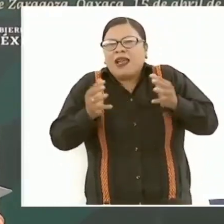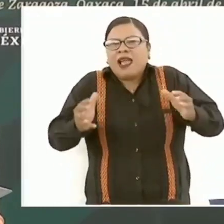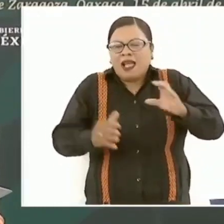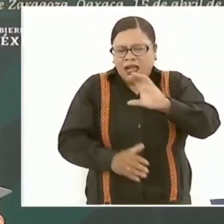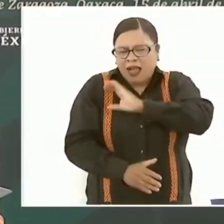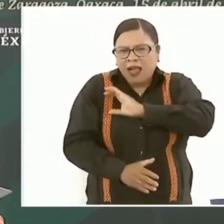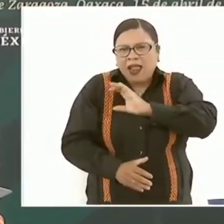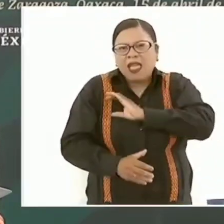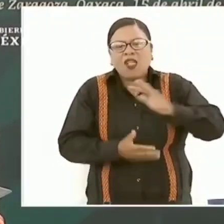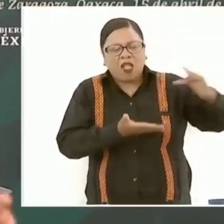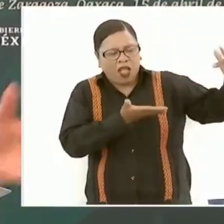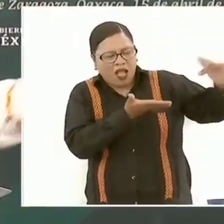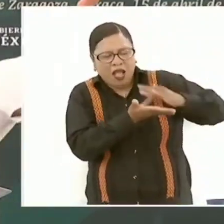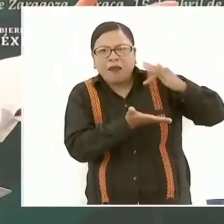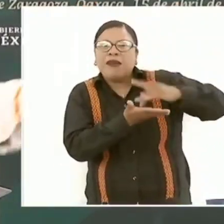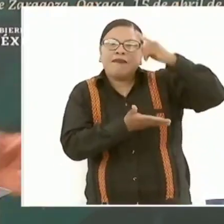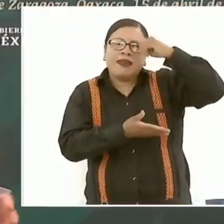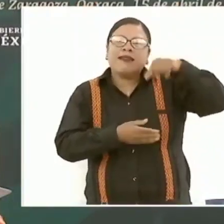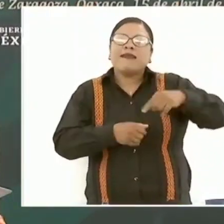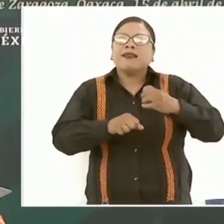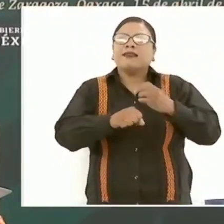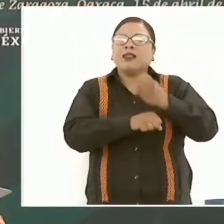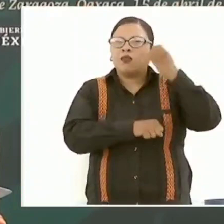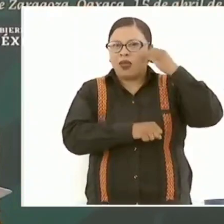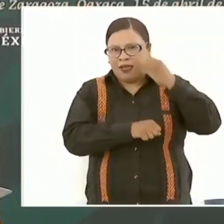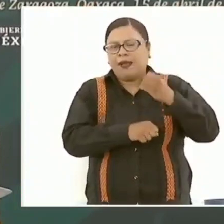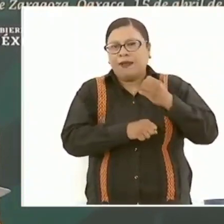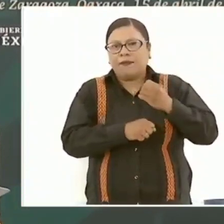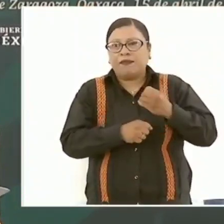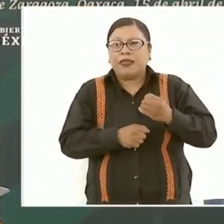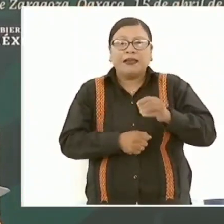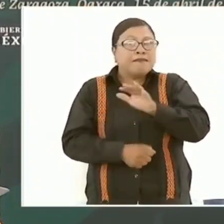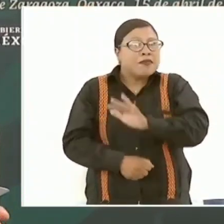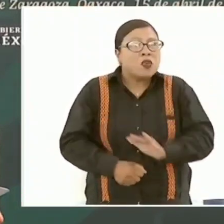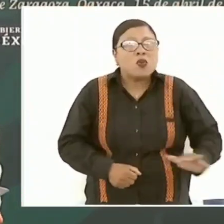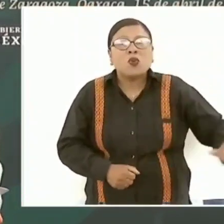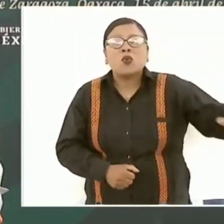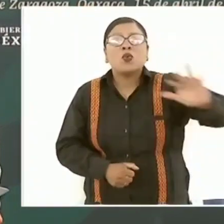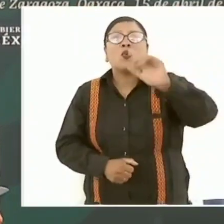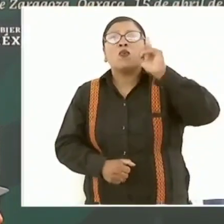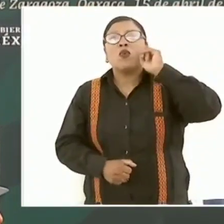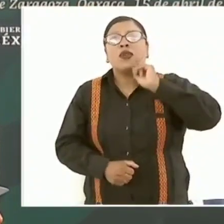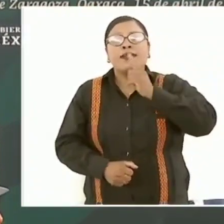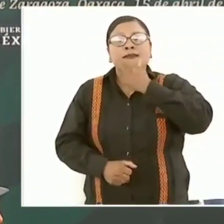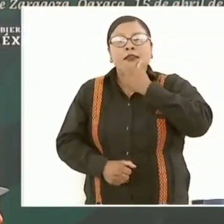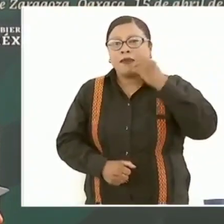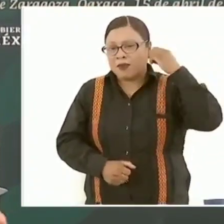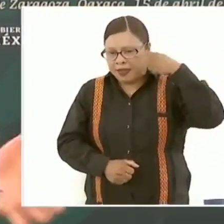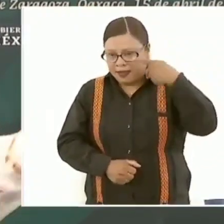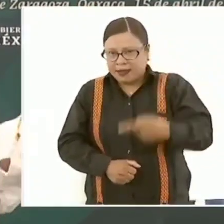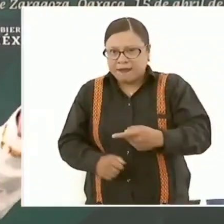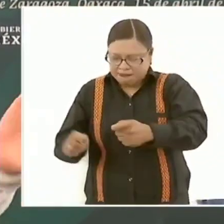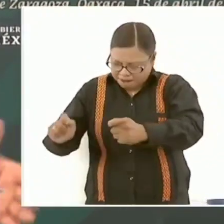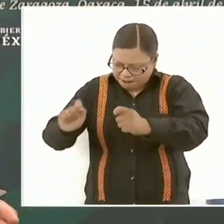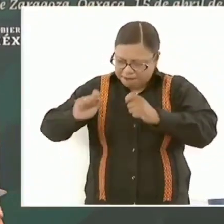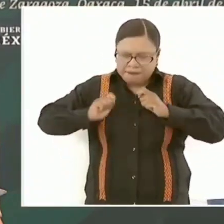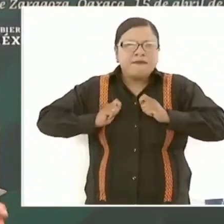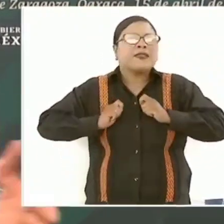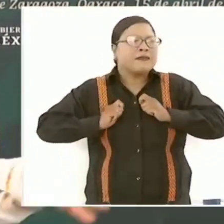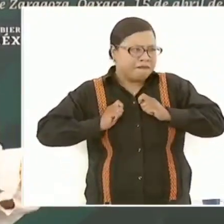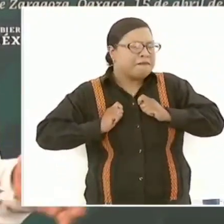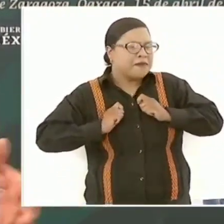recibido nuestro estado de su parte. A nombre de todos y todas las oaxaqueñas, a nombre de